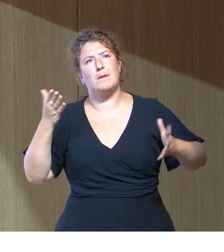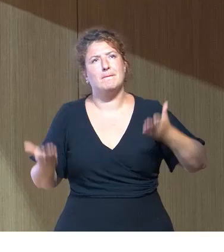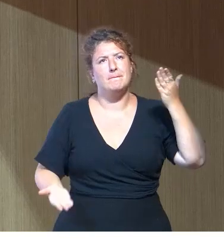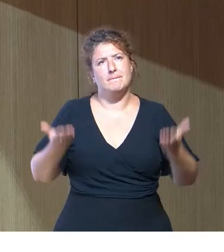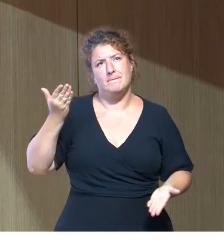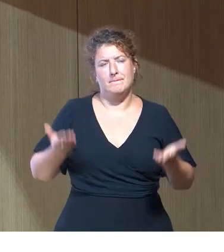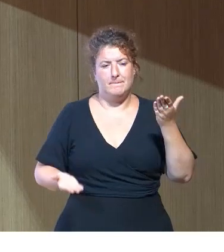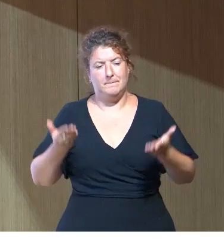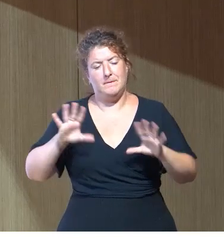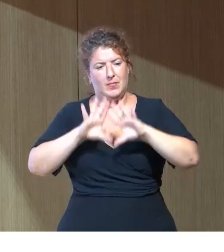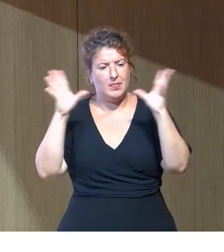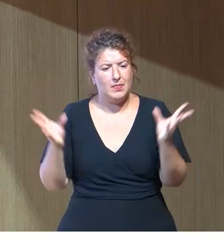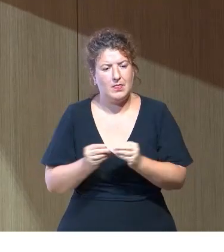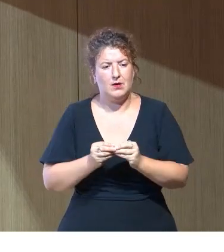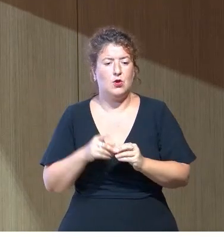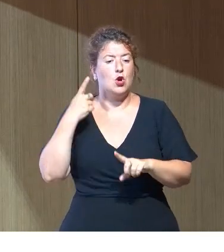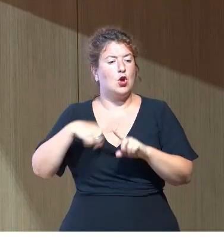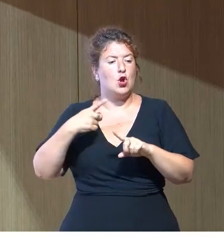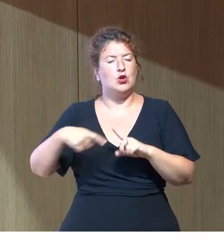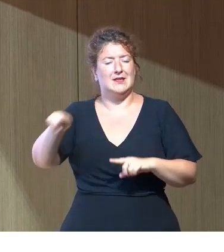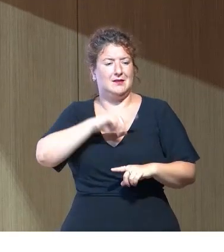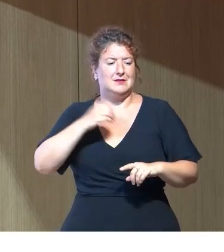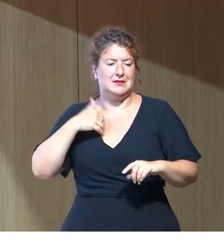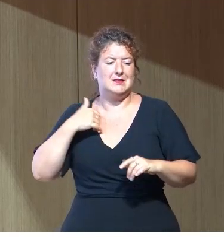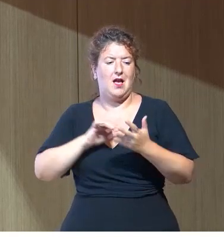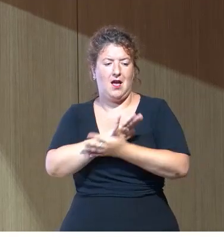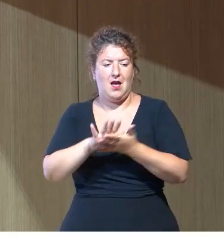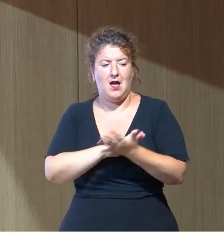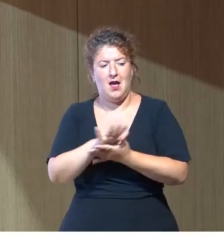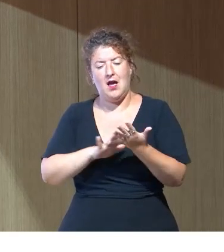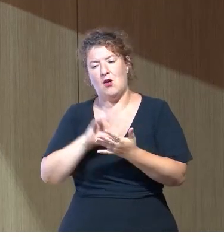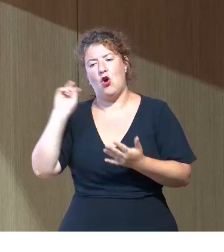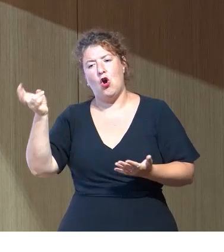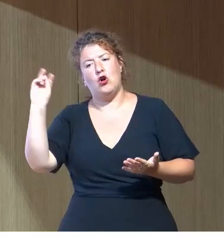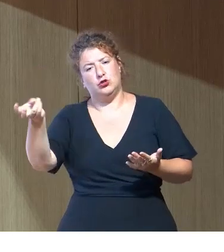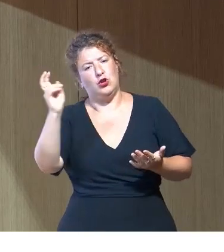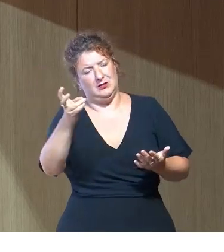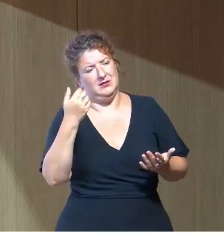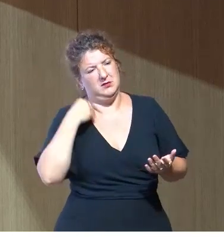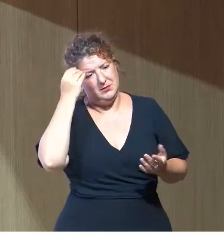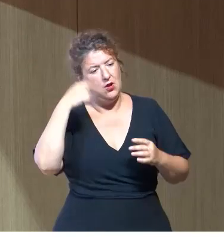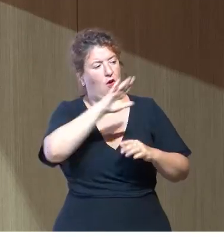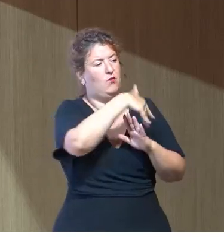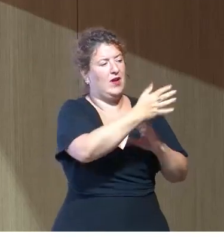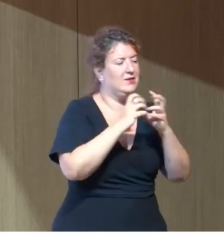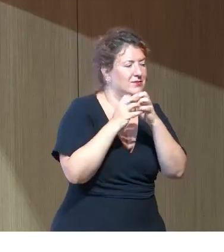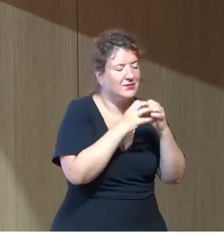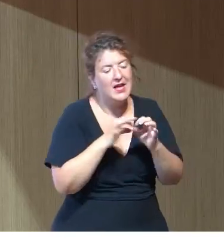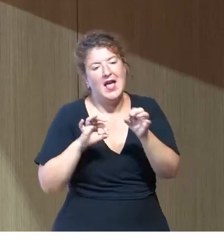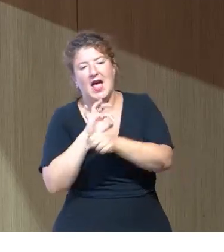de las cosas que habéis que se van a decir aquí Seguramente se habrán ya comentado en otras mesas y en otros en los corrillos del café